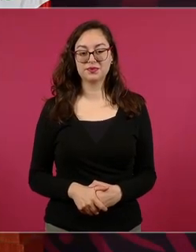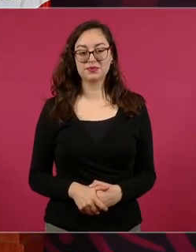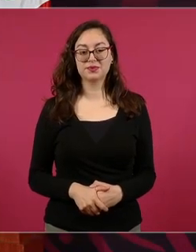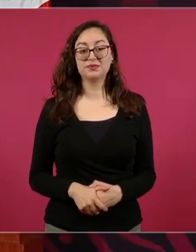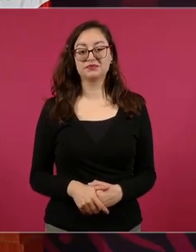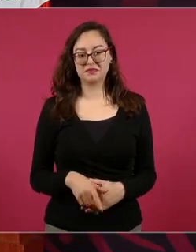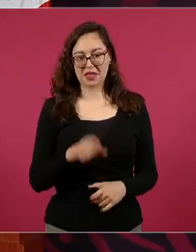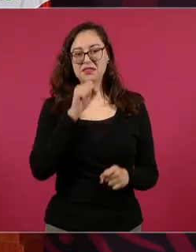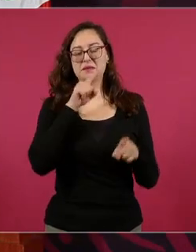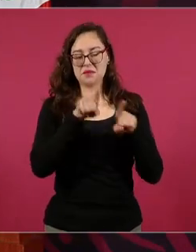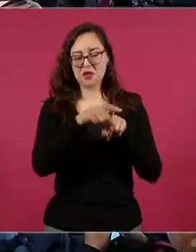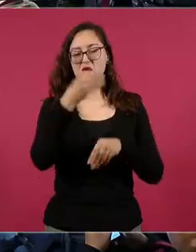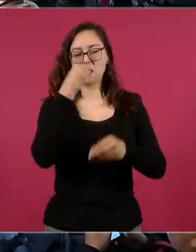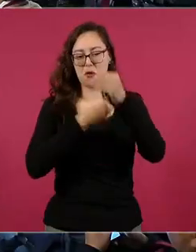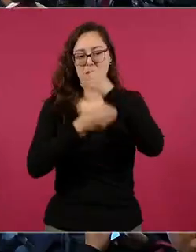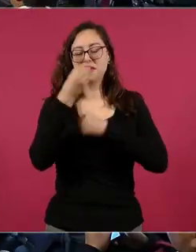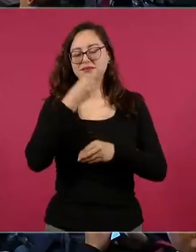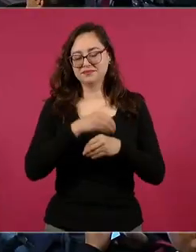Chilorio.